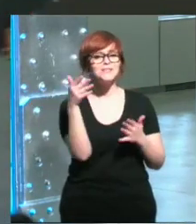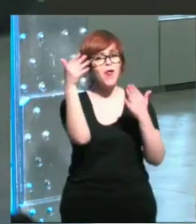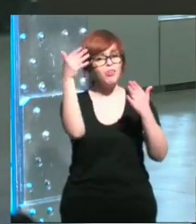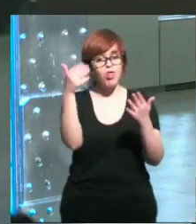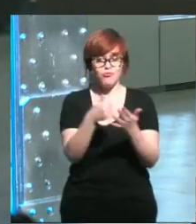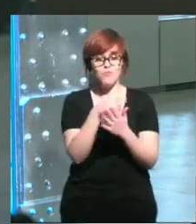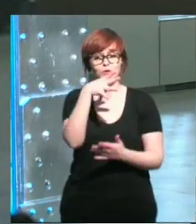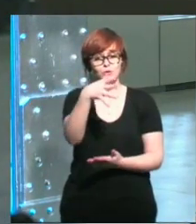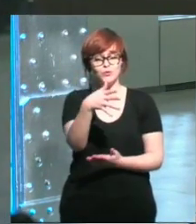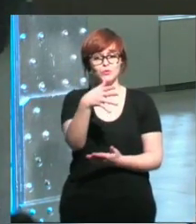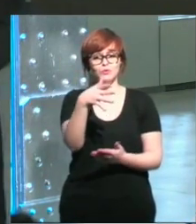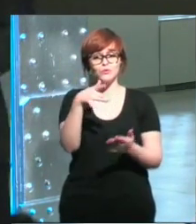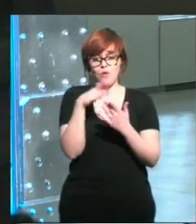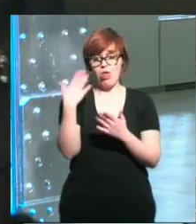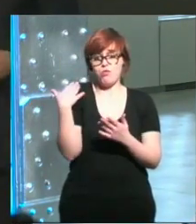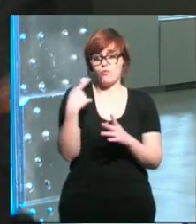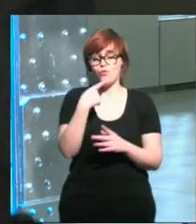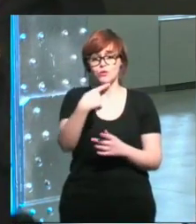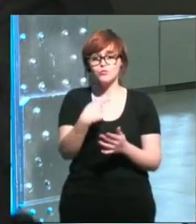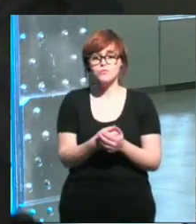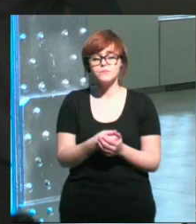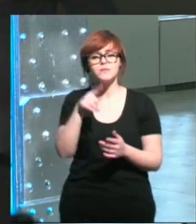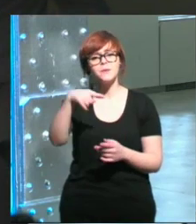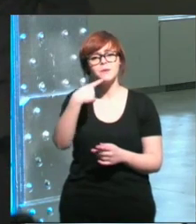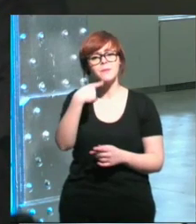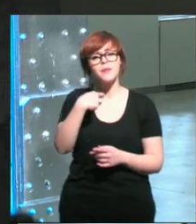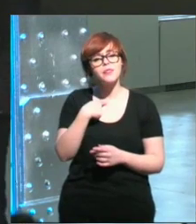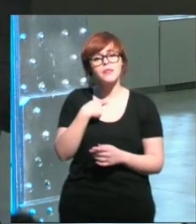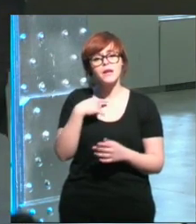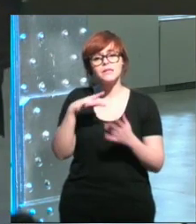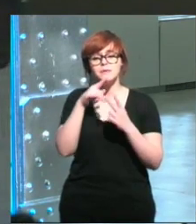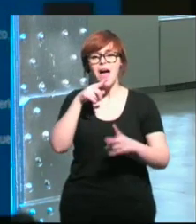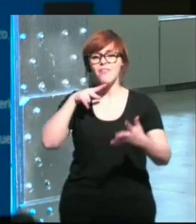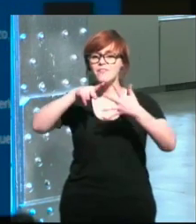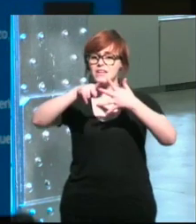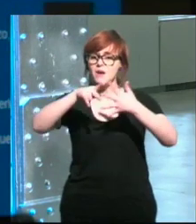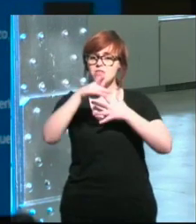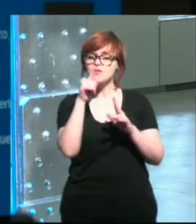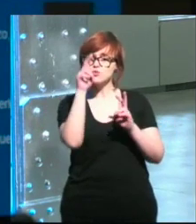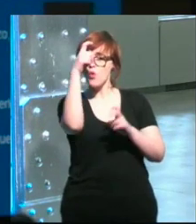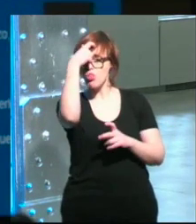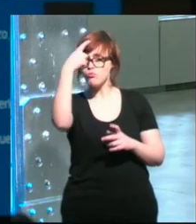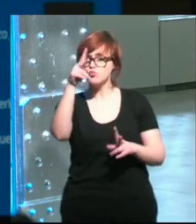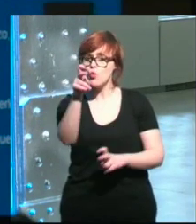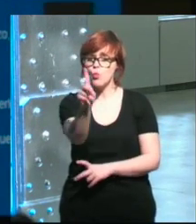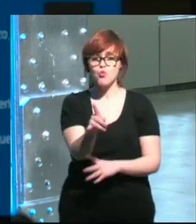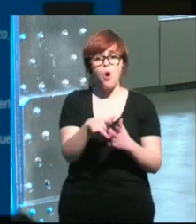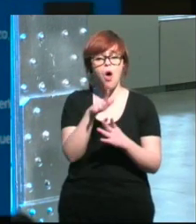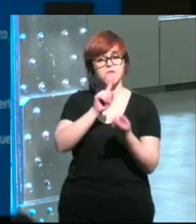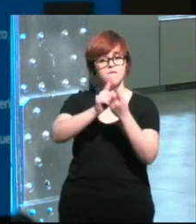he hablado hace poco. Pero mencionaban también que en esa transparencia, que esto no es un concepto nuevo, para nada, al